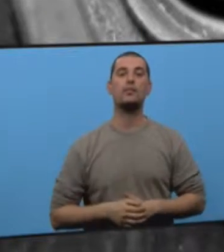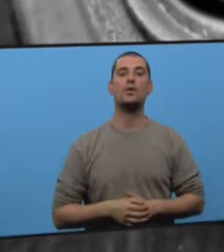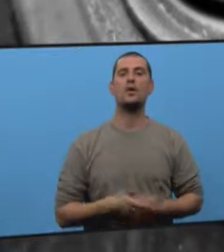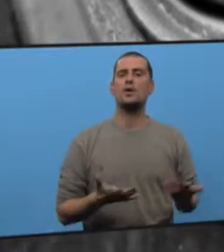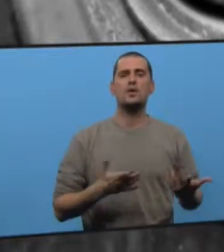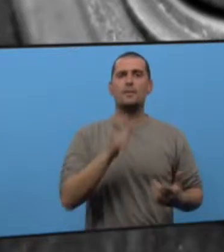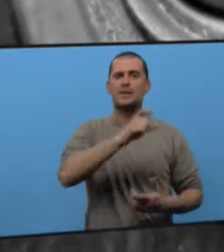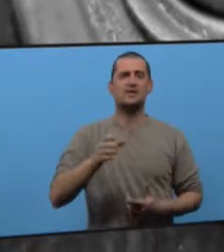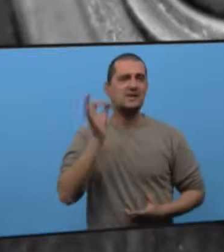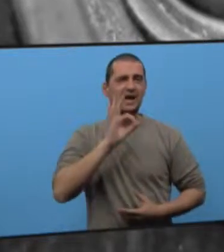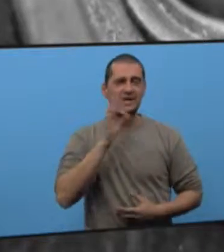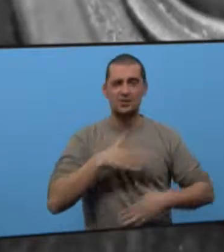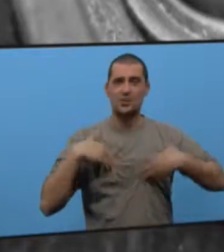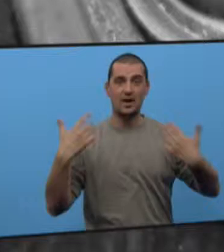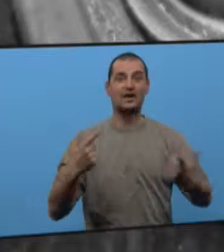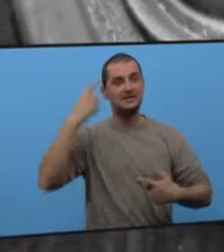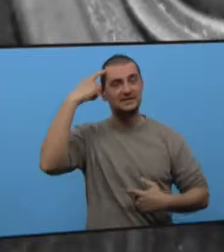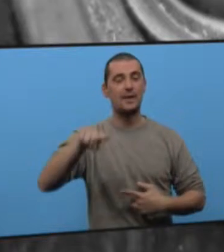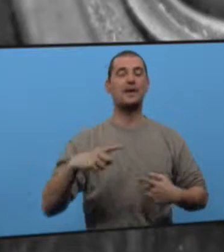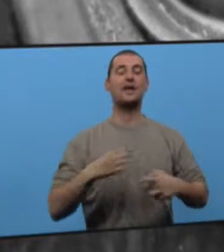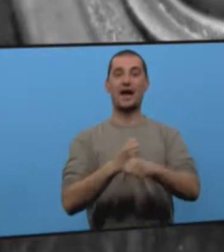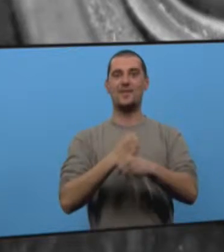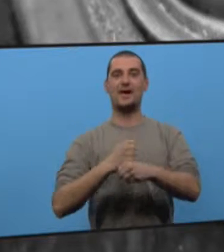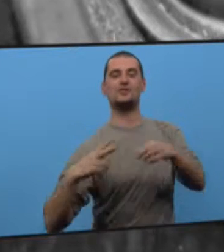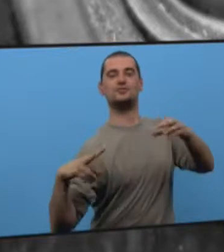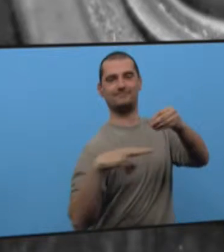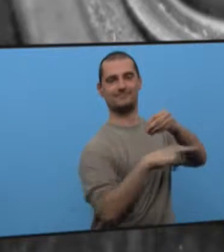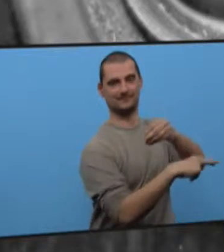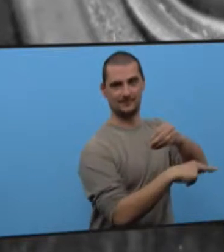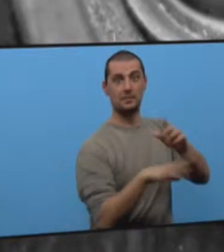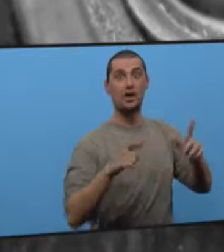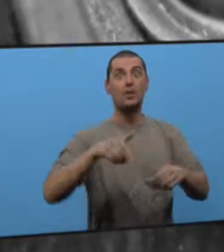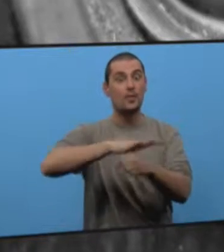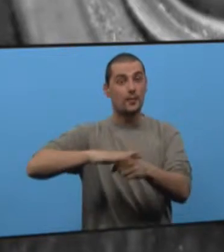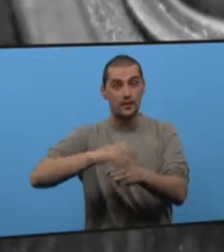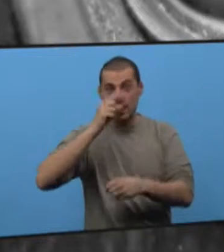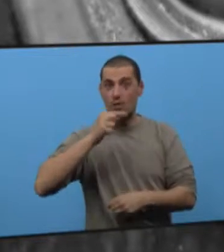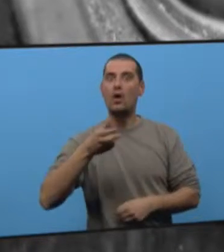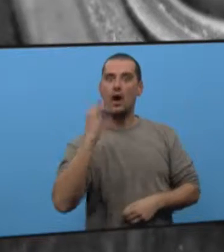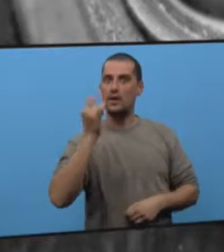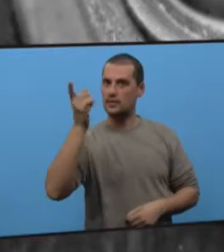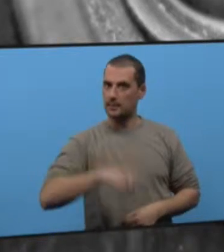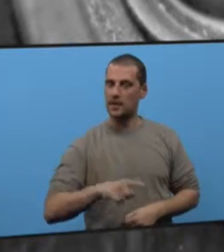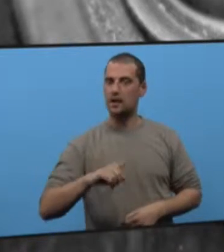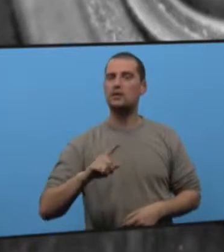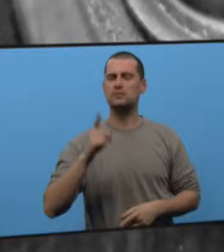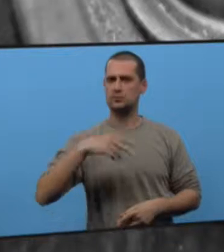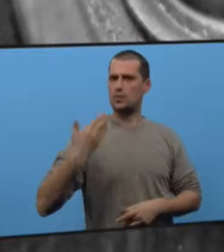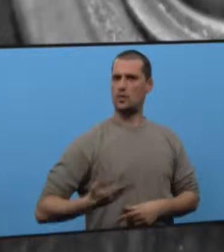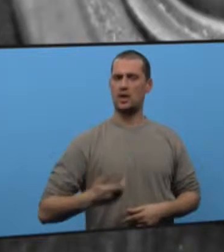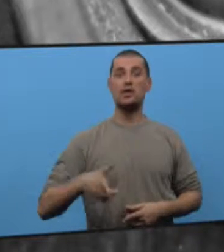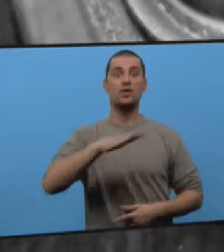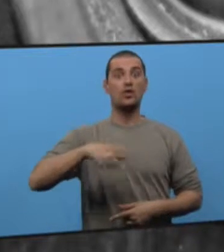Calquera galego coñece o que é a Rapa das Bestas. Na nosa provincia temos unha das máis importantes de Galicia, a de Candaoso, en